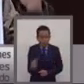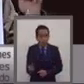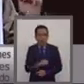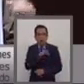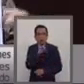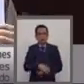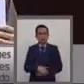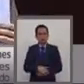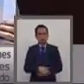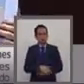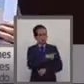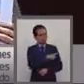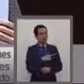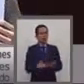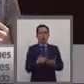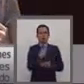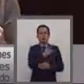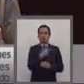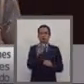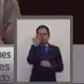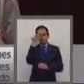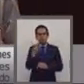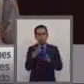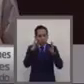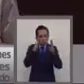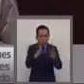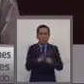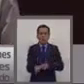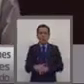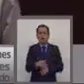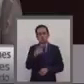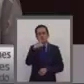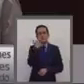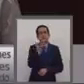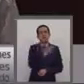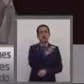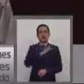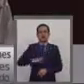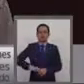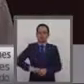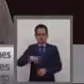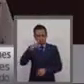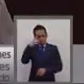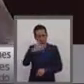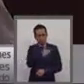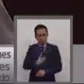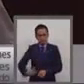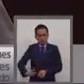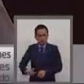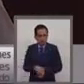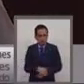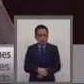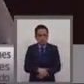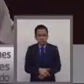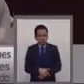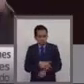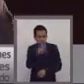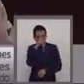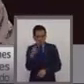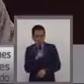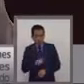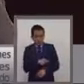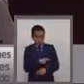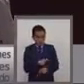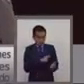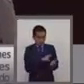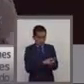ha dedicado su tiempo exclusivamente a su precandidatura presidencial. Lo peor es que echó por la borda la reforma educativa por